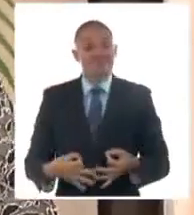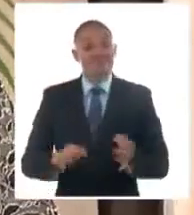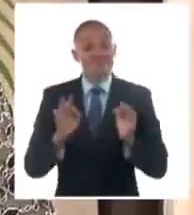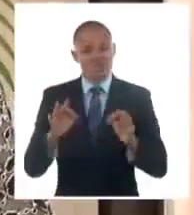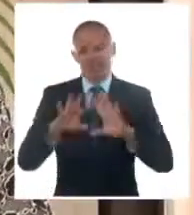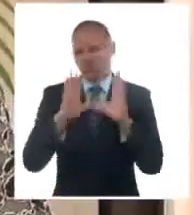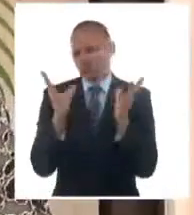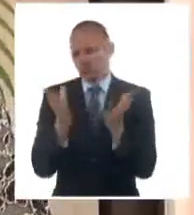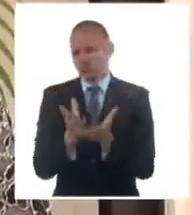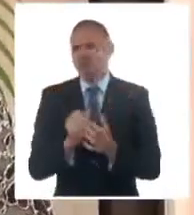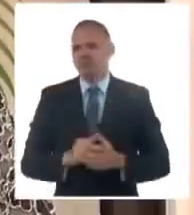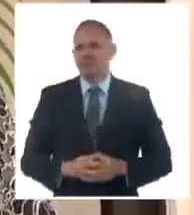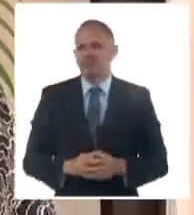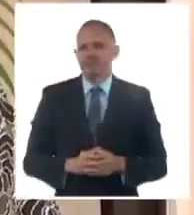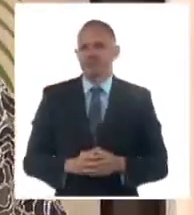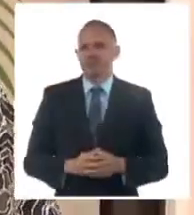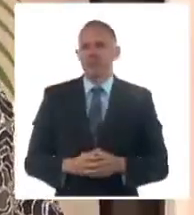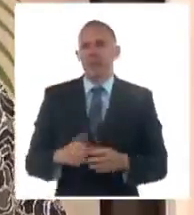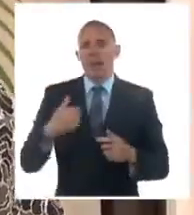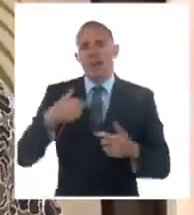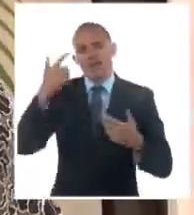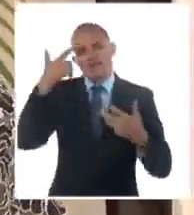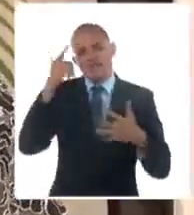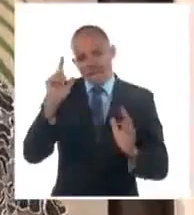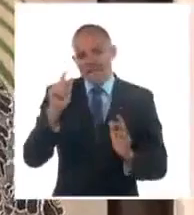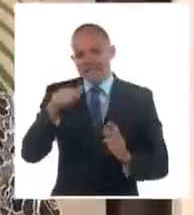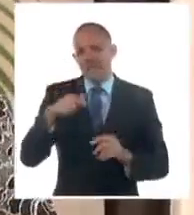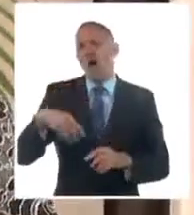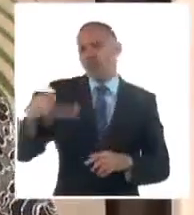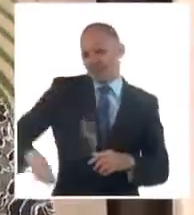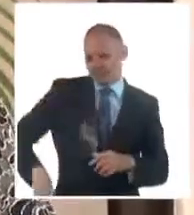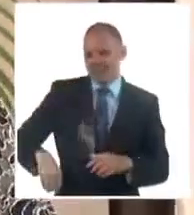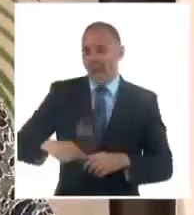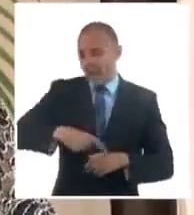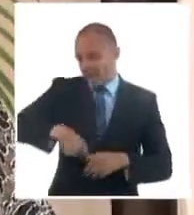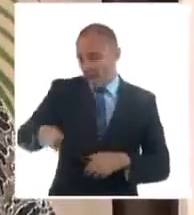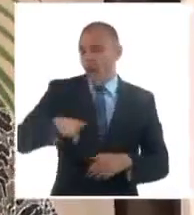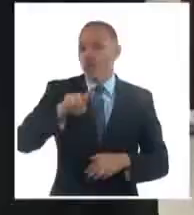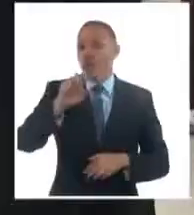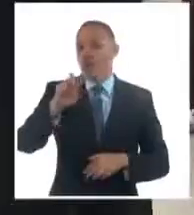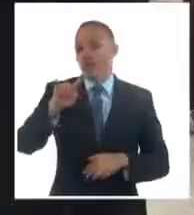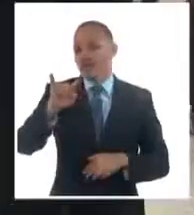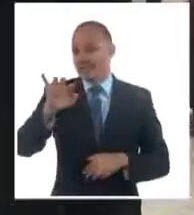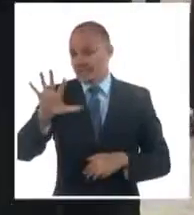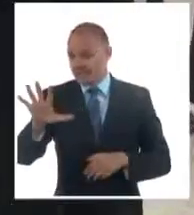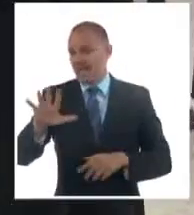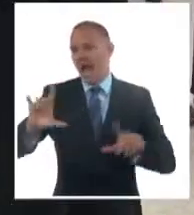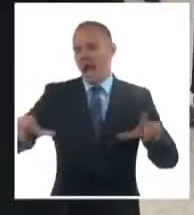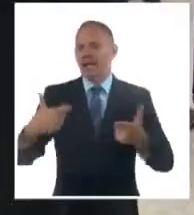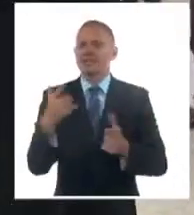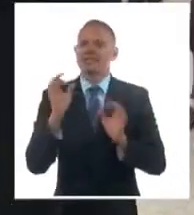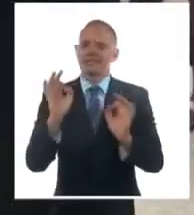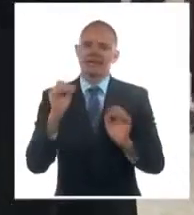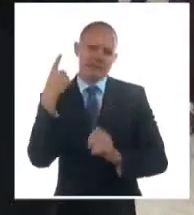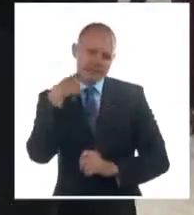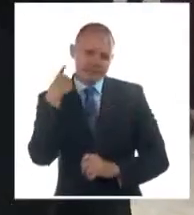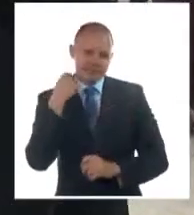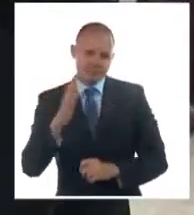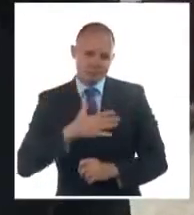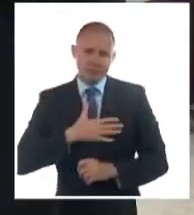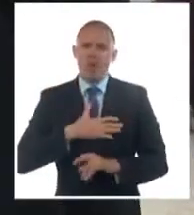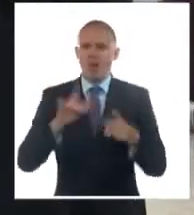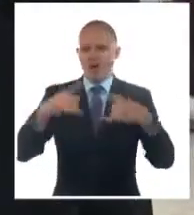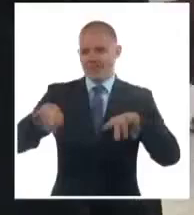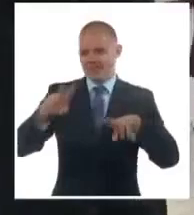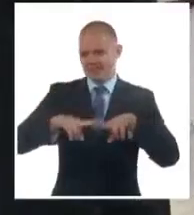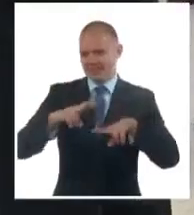también, y creo que es un regalo al 295 aniversario de la Universidad de La Habana. En la ceremonia también estuvieron